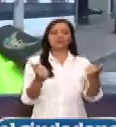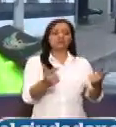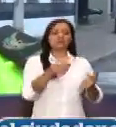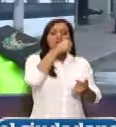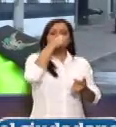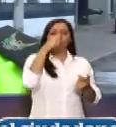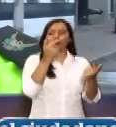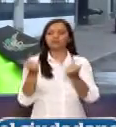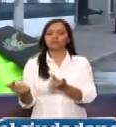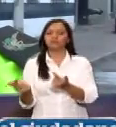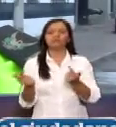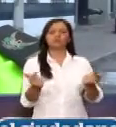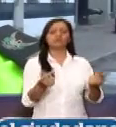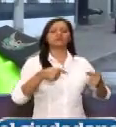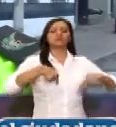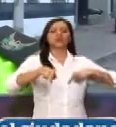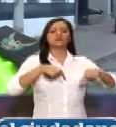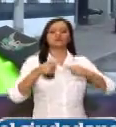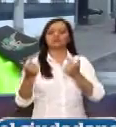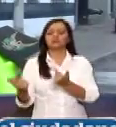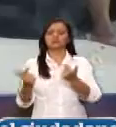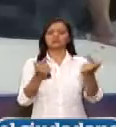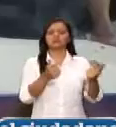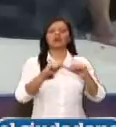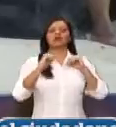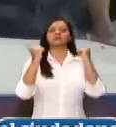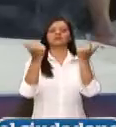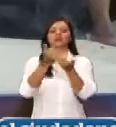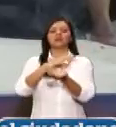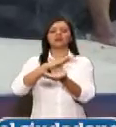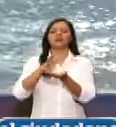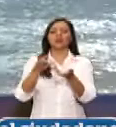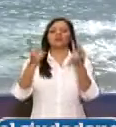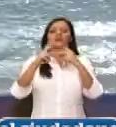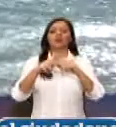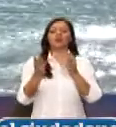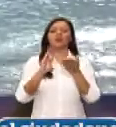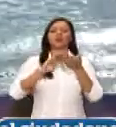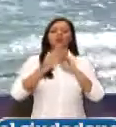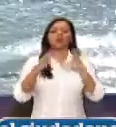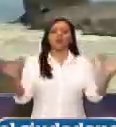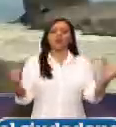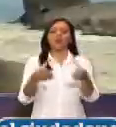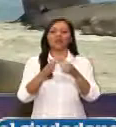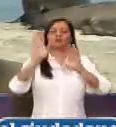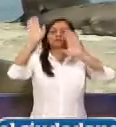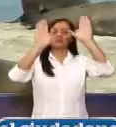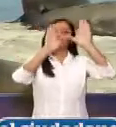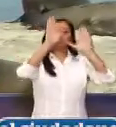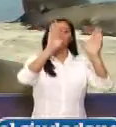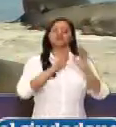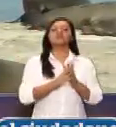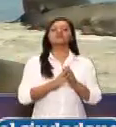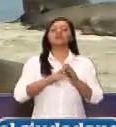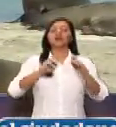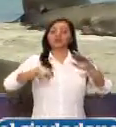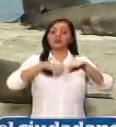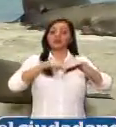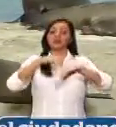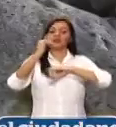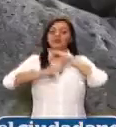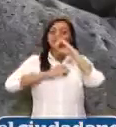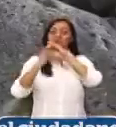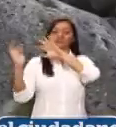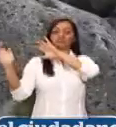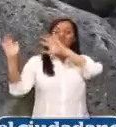narcóticos, control de tránsito, asambleas comunitarias. Más de 200.000 turistas nacionales y extranjeros visitan anualmente el archipiélago de